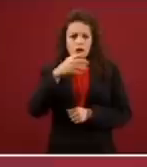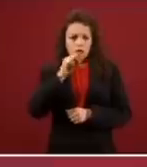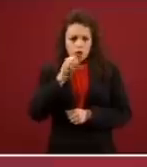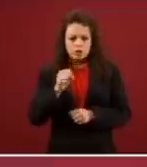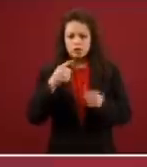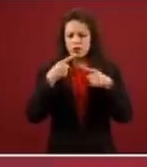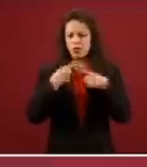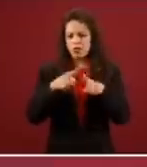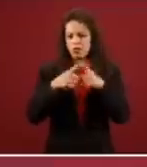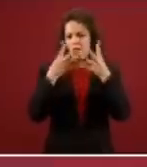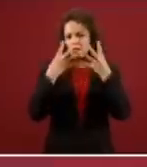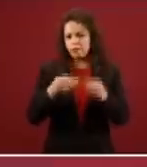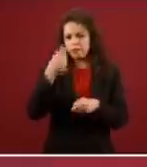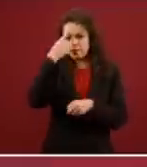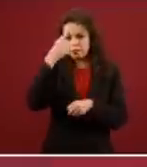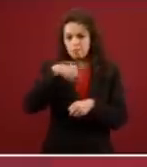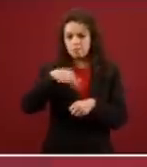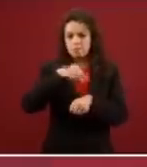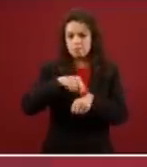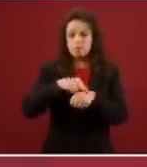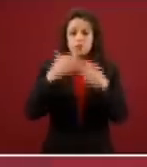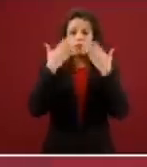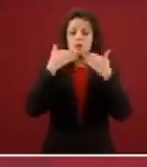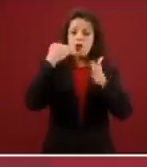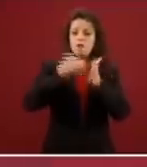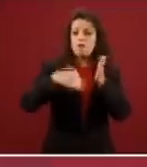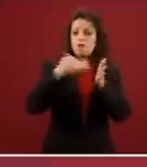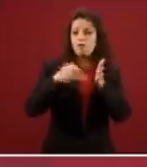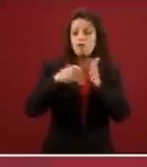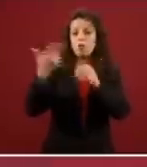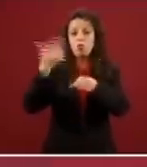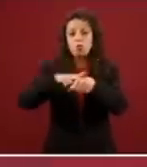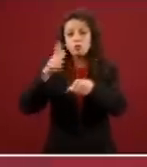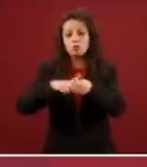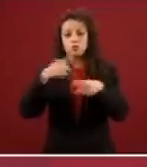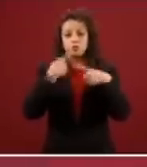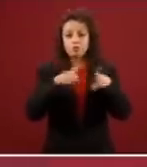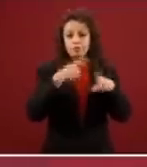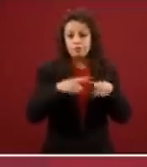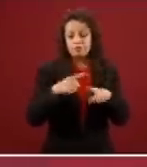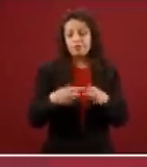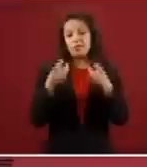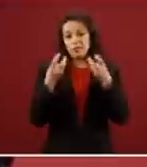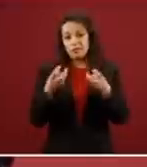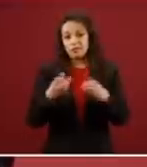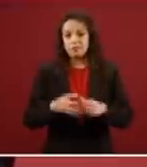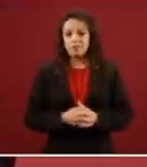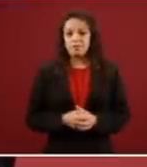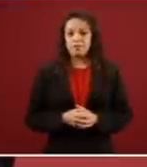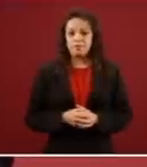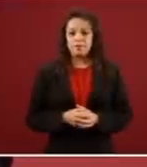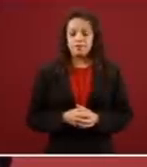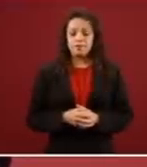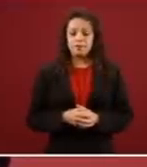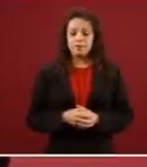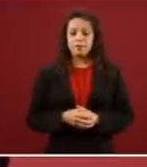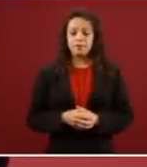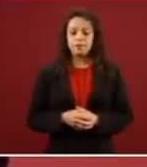lo que no tienen los hospitales. Yo quisiera que, bueno,